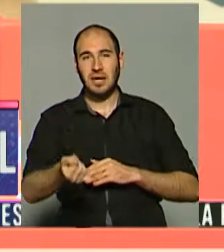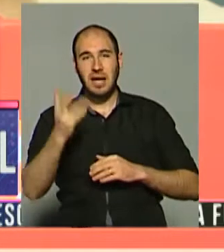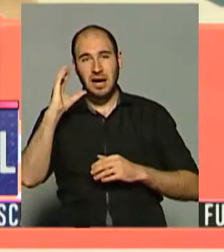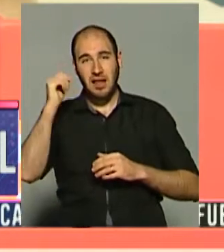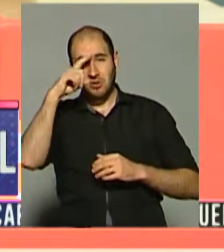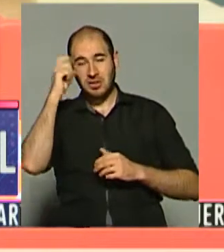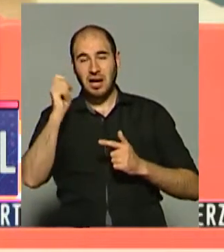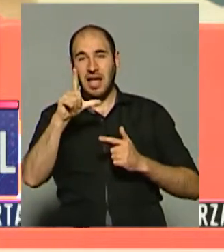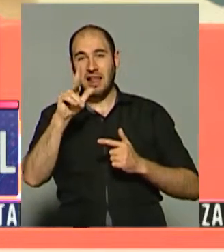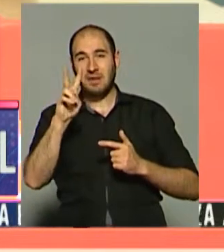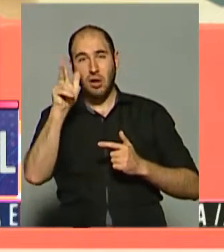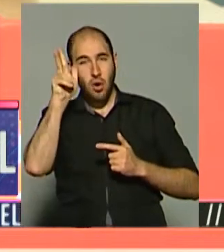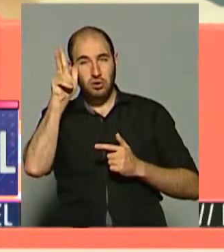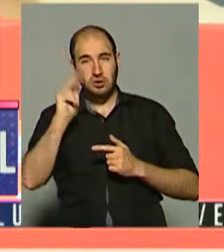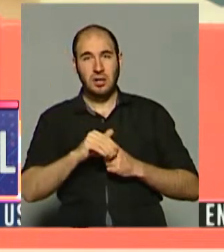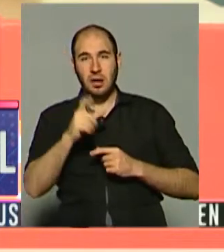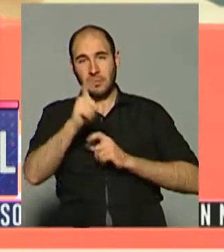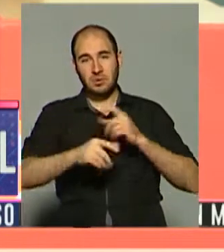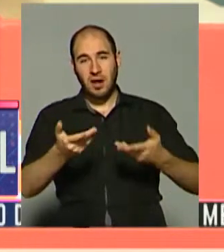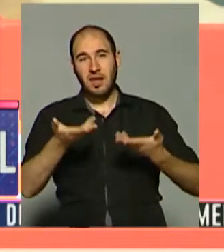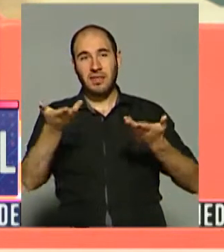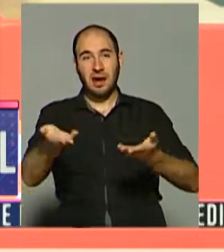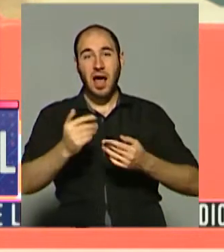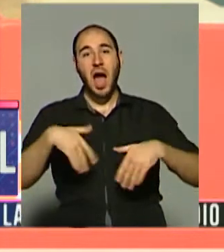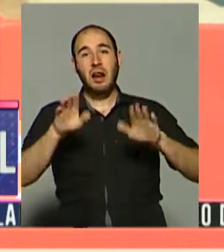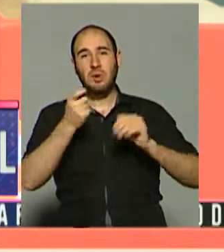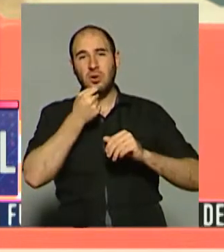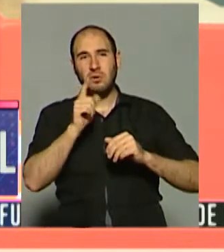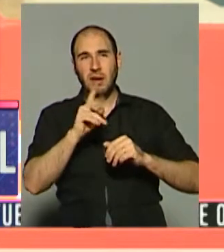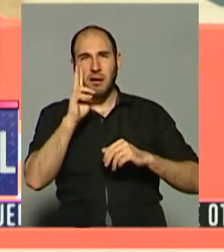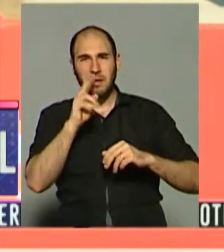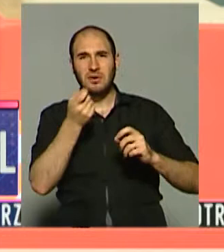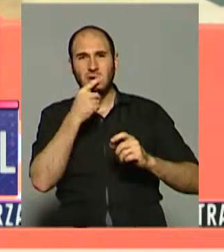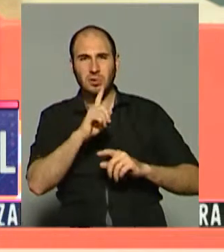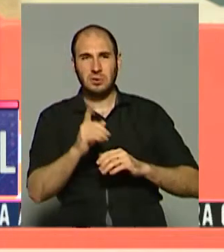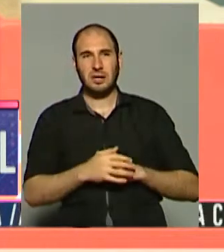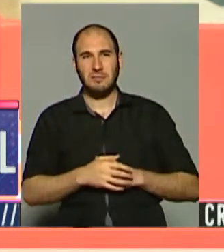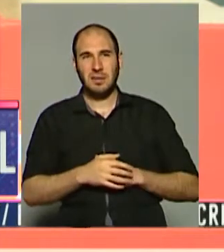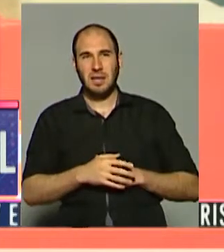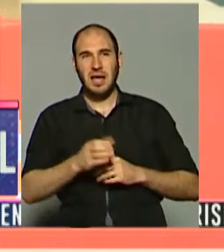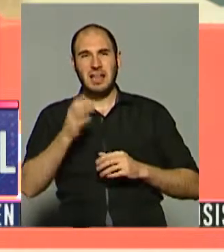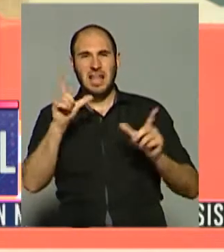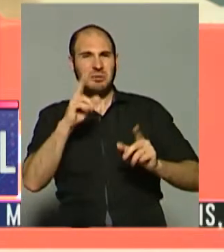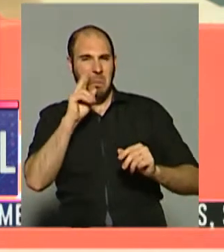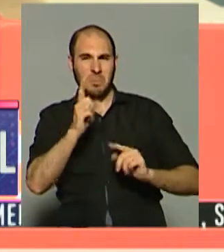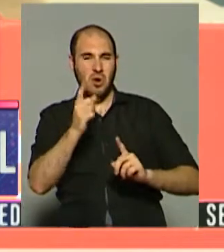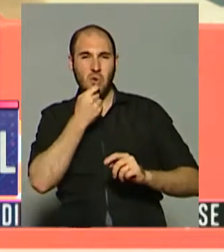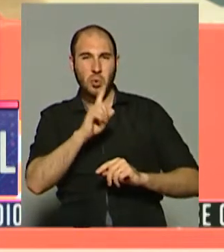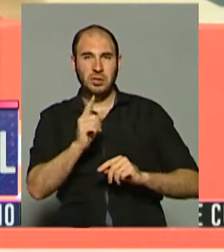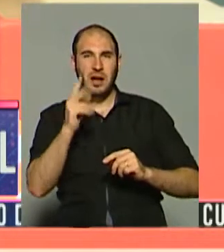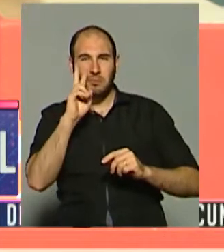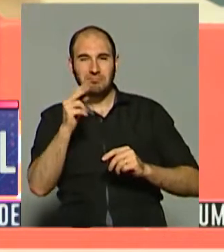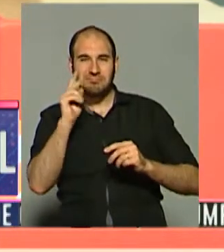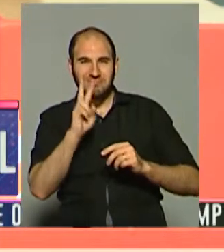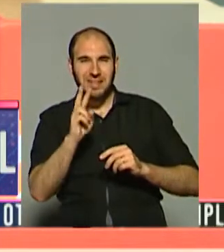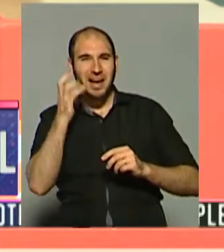Radio Nacional, del EB8, de hacerle llegar a la gente que tal vez no le gusta verlo a través de una uh-huh. señal de televisión, que le gusta